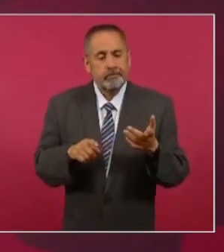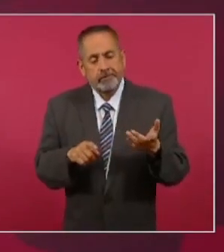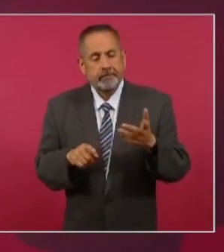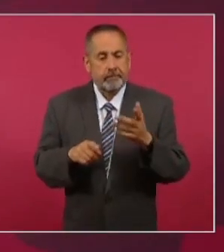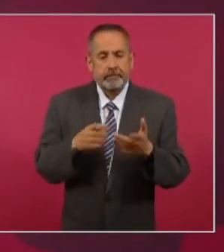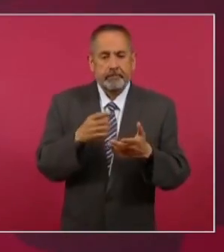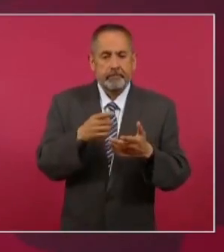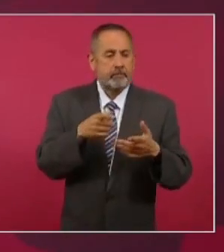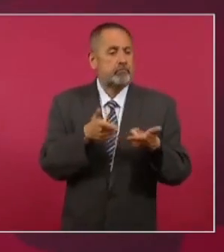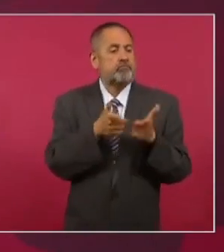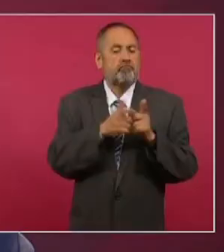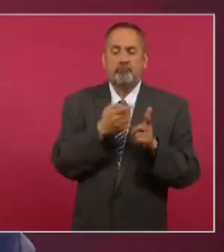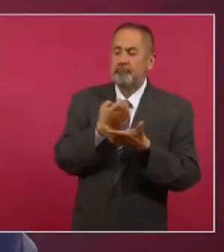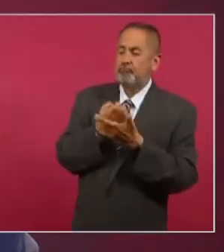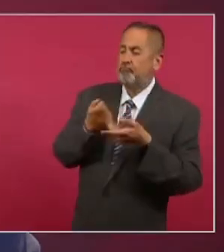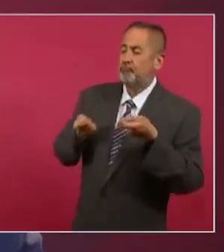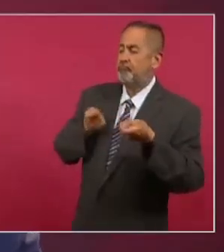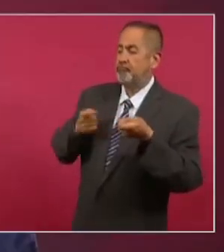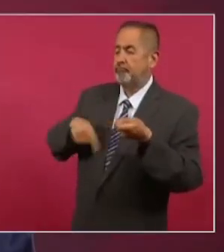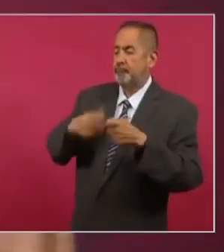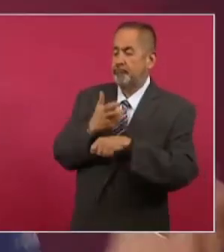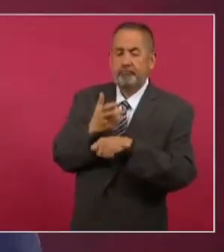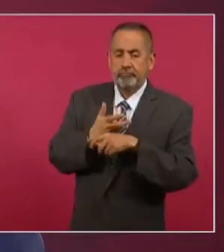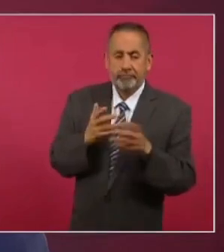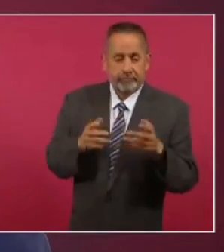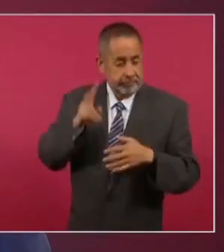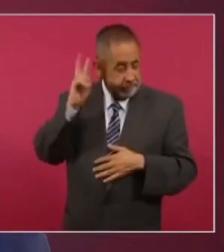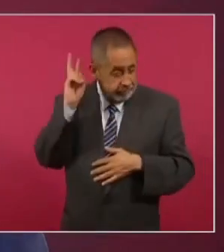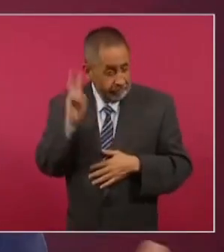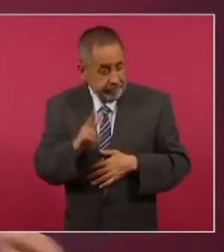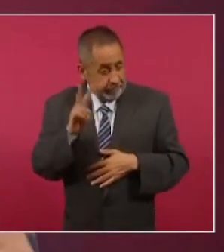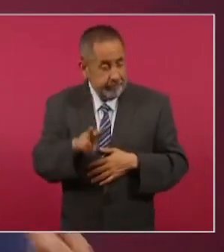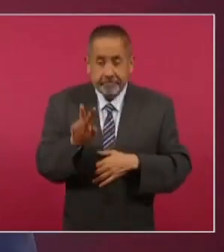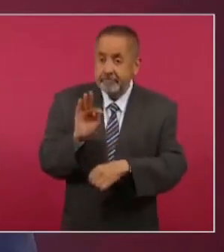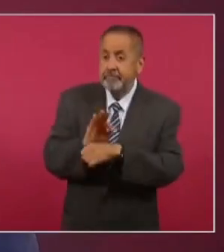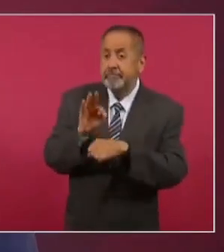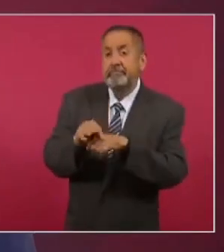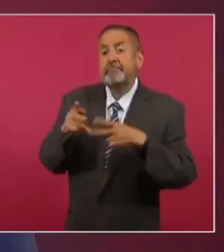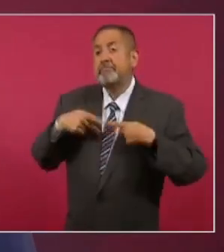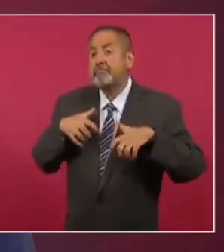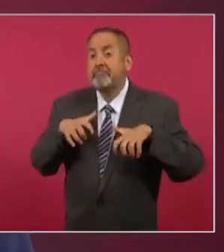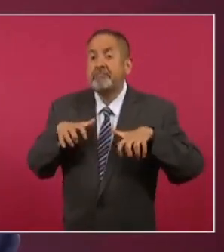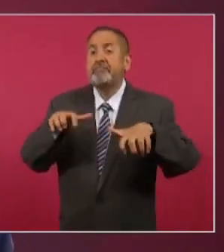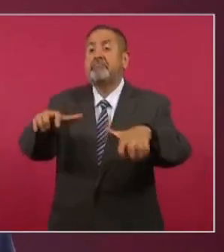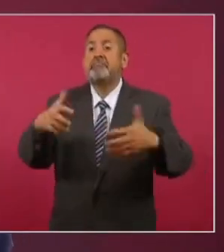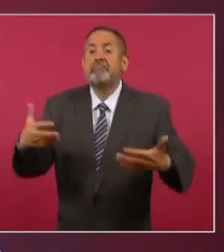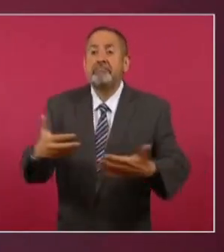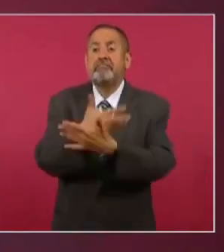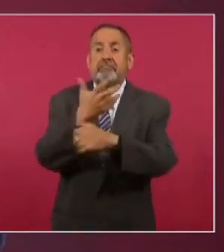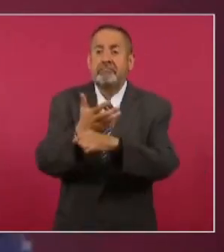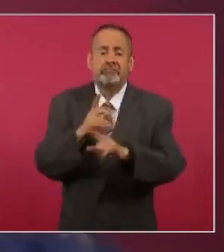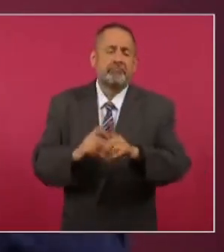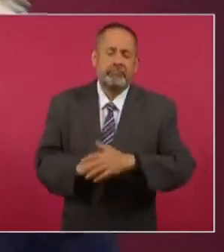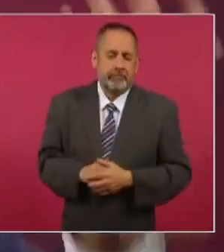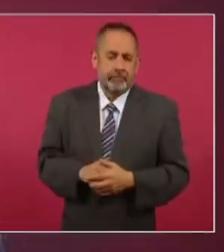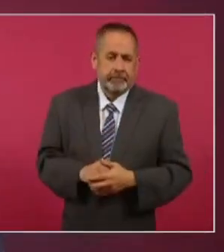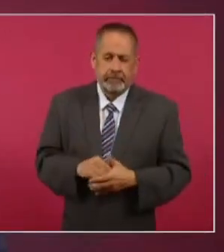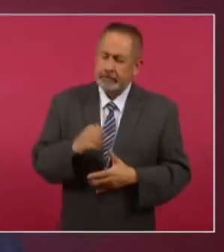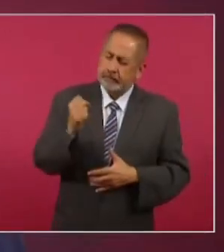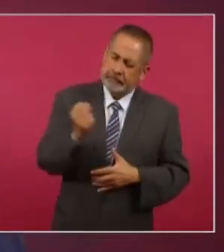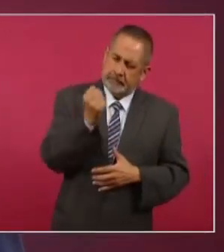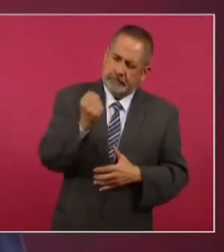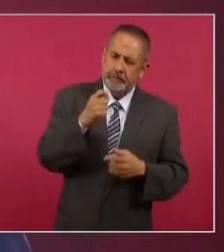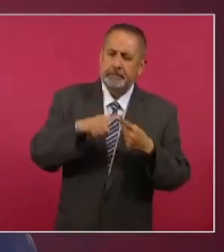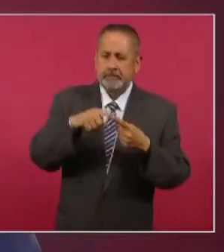en Estados Unidos entonces no representan a los ciudadanos afortunadamente en Estados Unidos como en